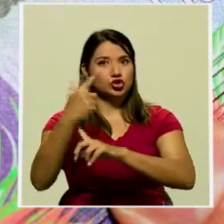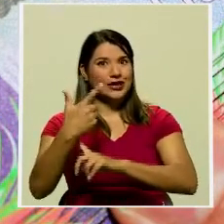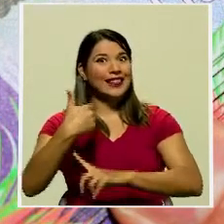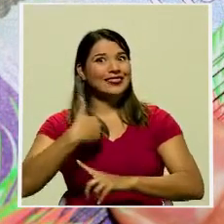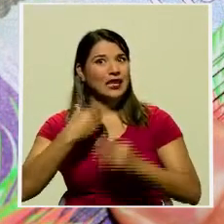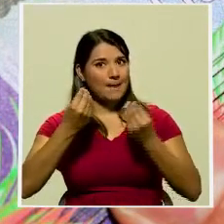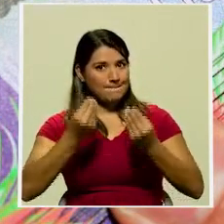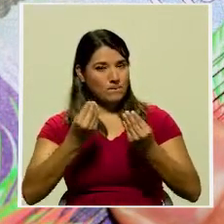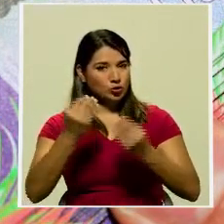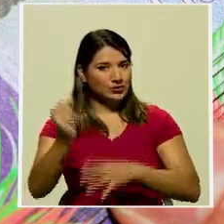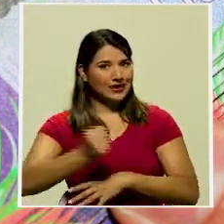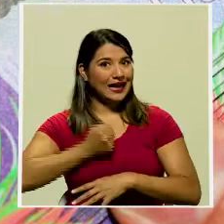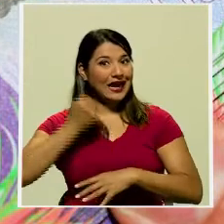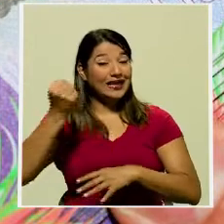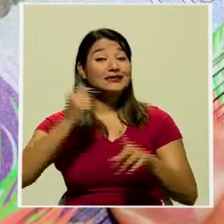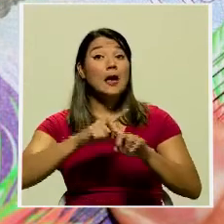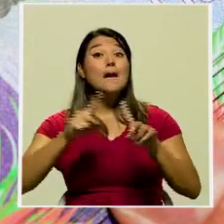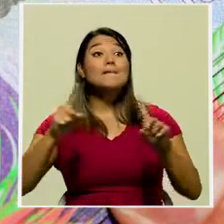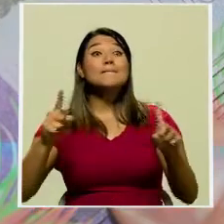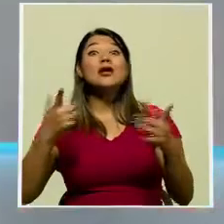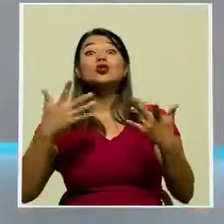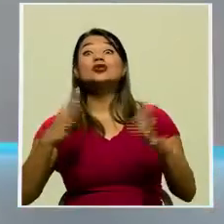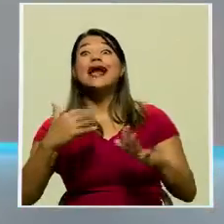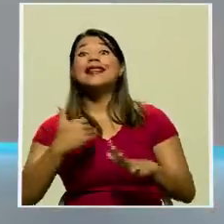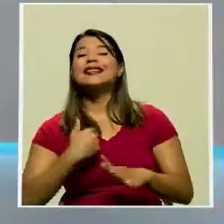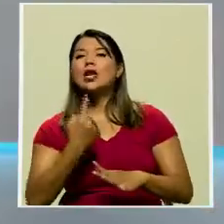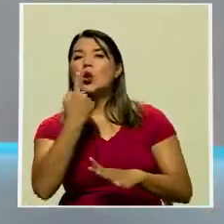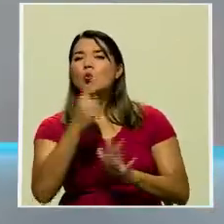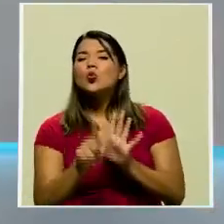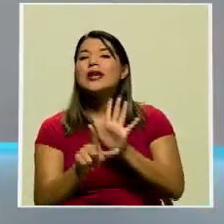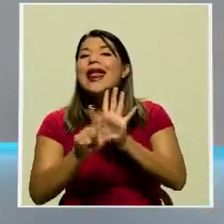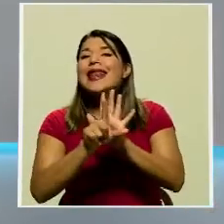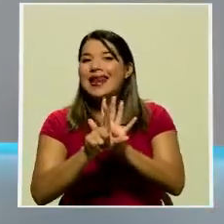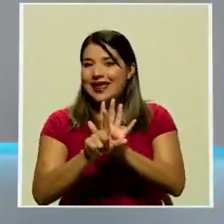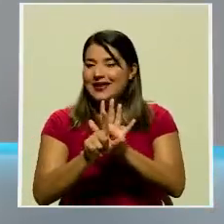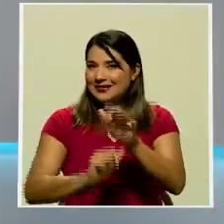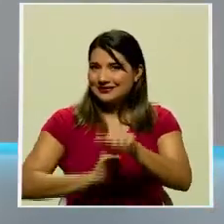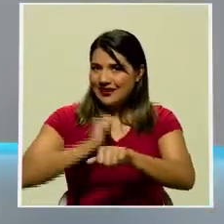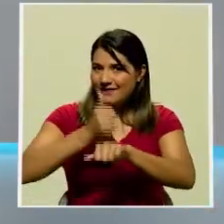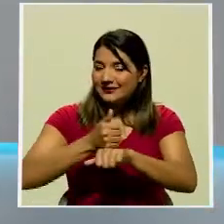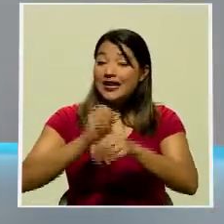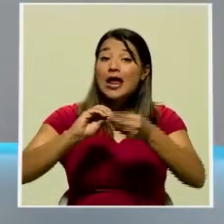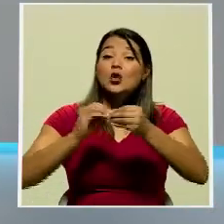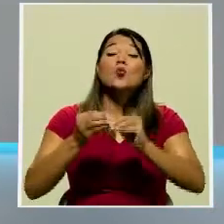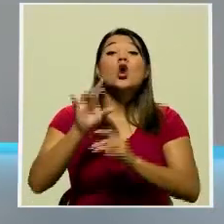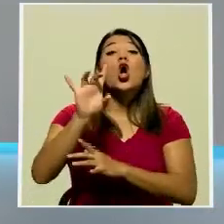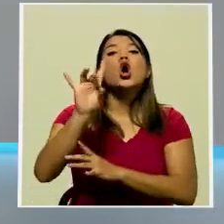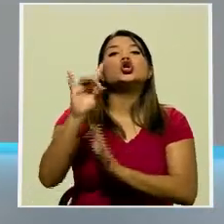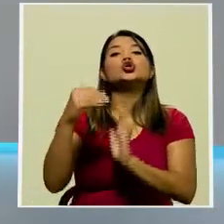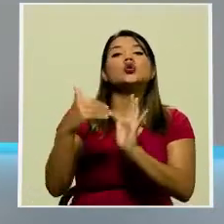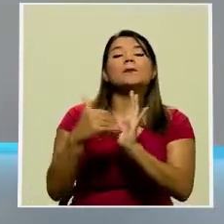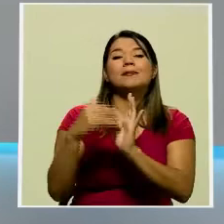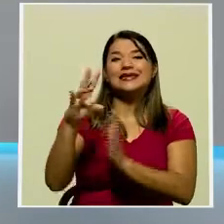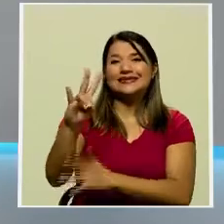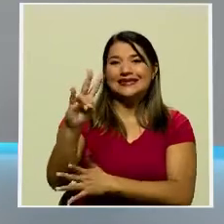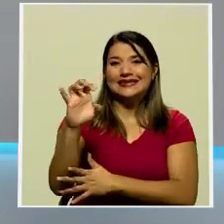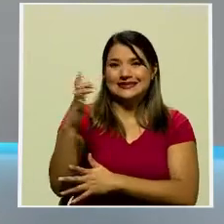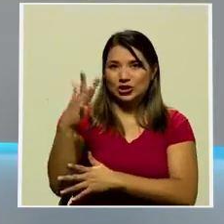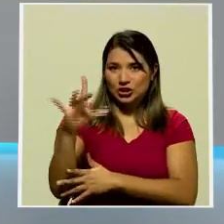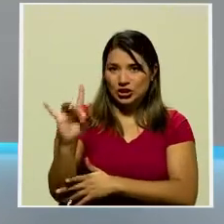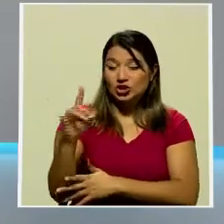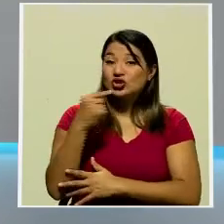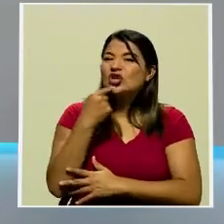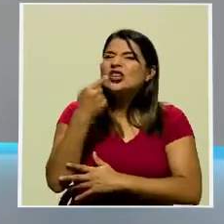elevado, hay una ley que es específicamente la ley 8.718, donde se indica que todos